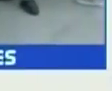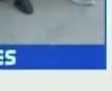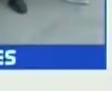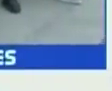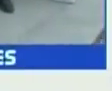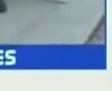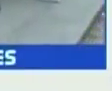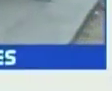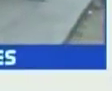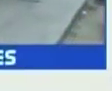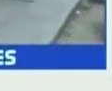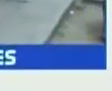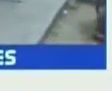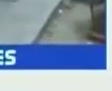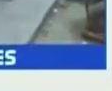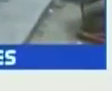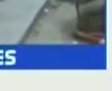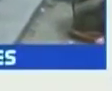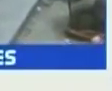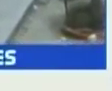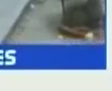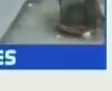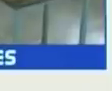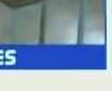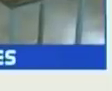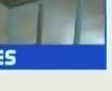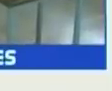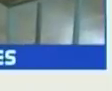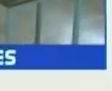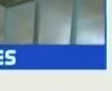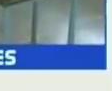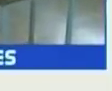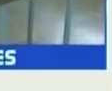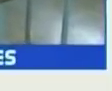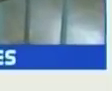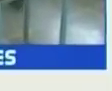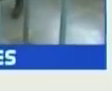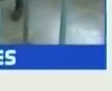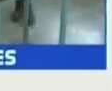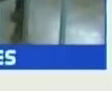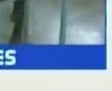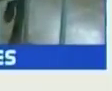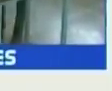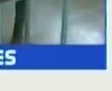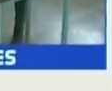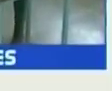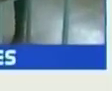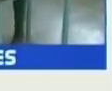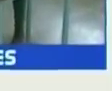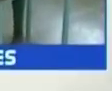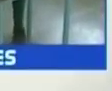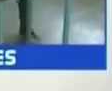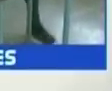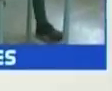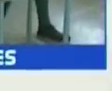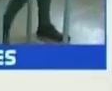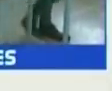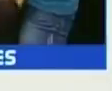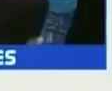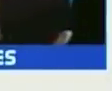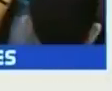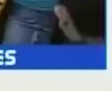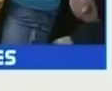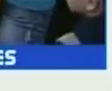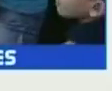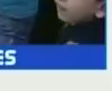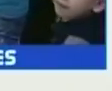Y la victoria nuestra fue por toda la línea de un liderazgo nuevo, emergente, renovador, popular. ¿Y